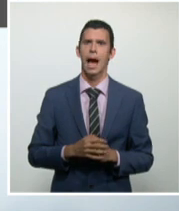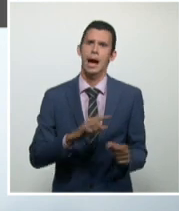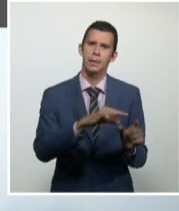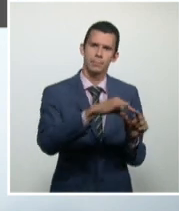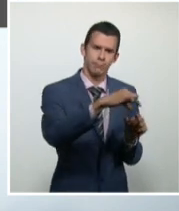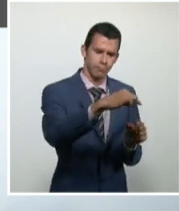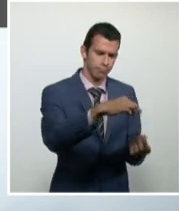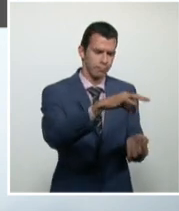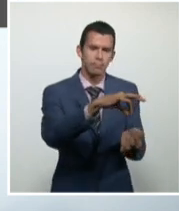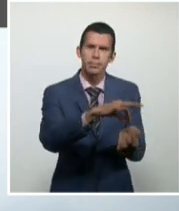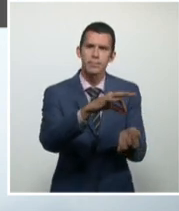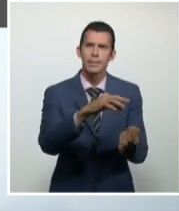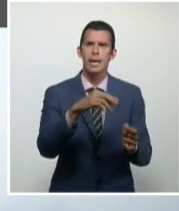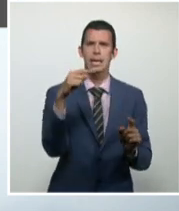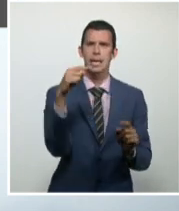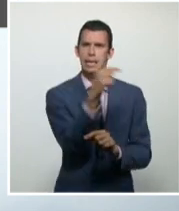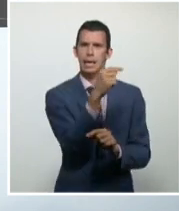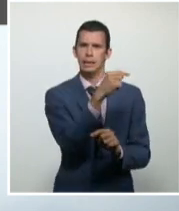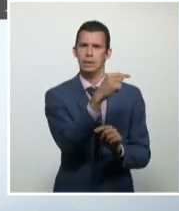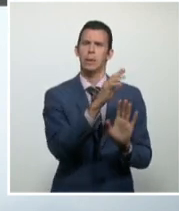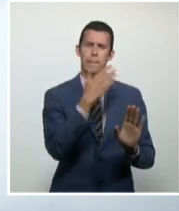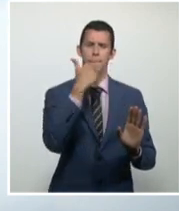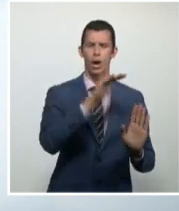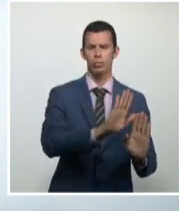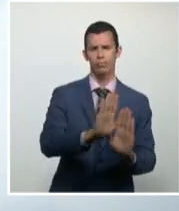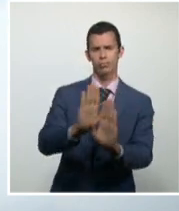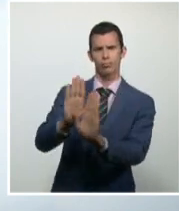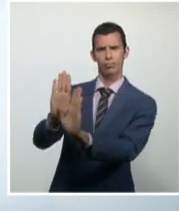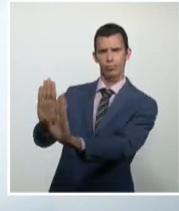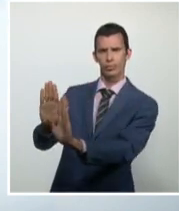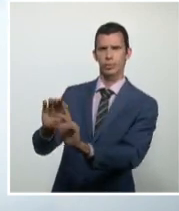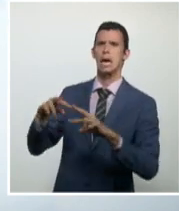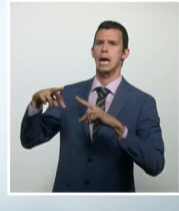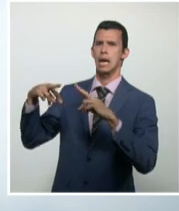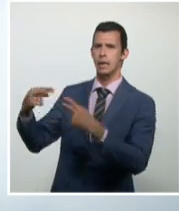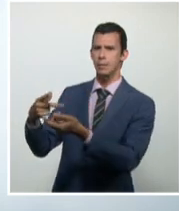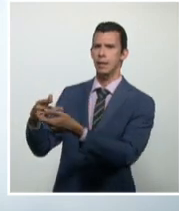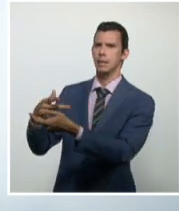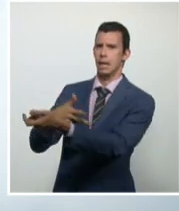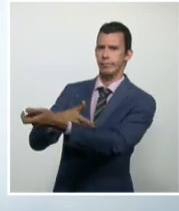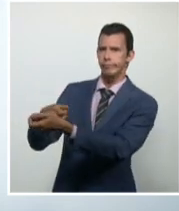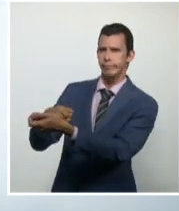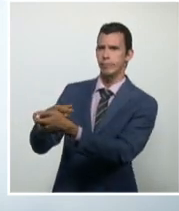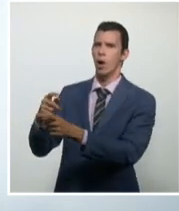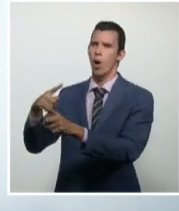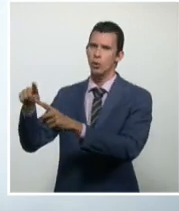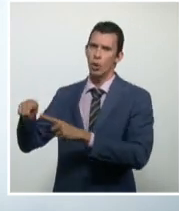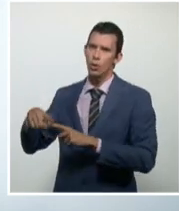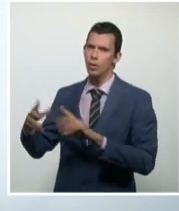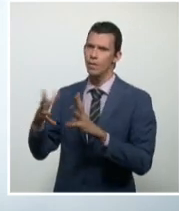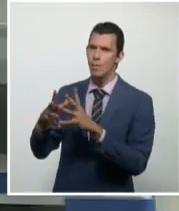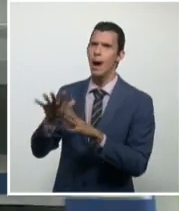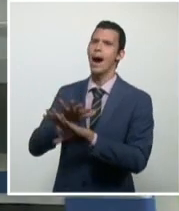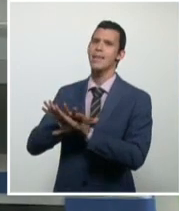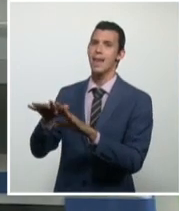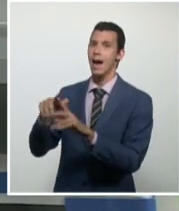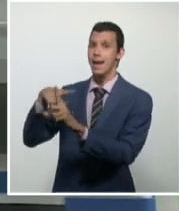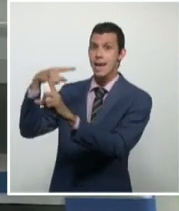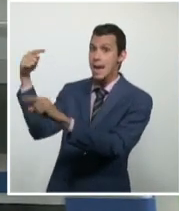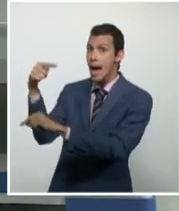aislada y en observación y se le repite un examen quien puede ser tanto la prueba rápida como la de pcr